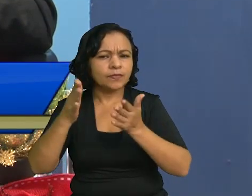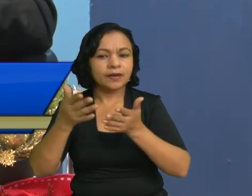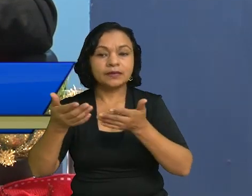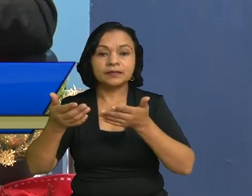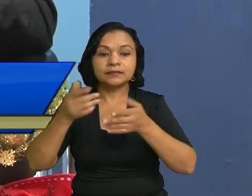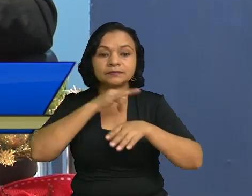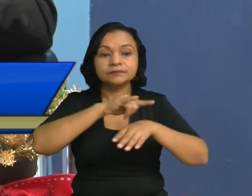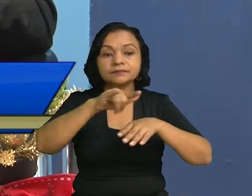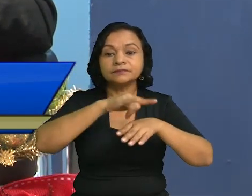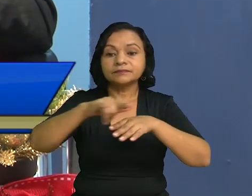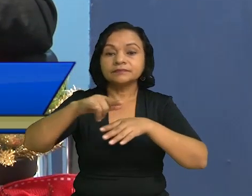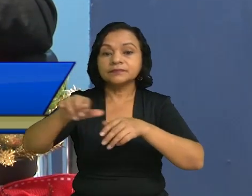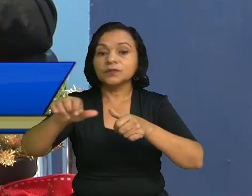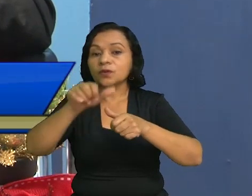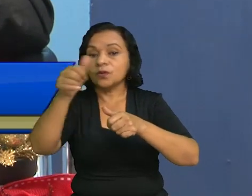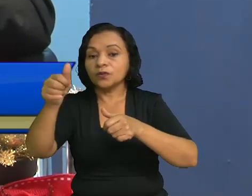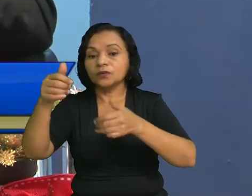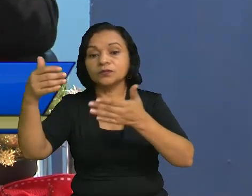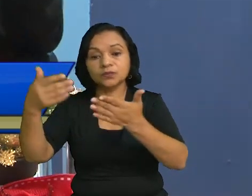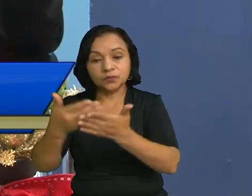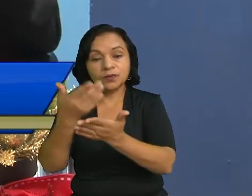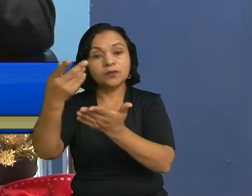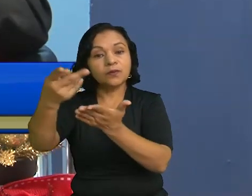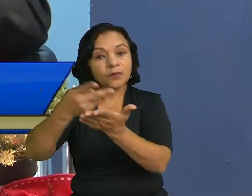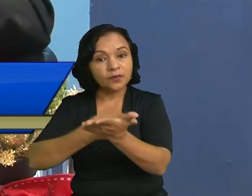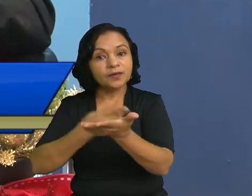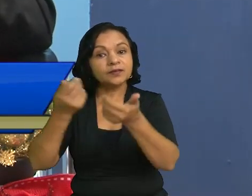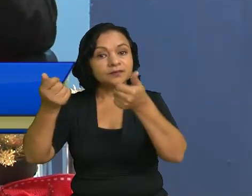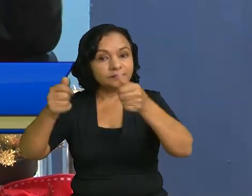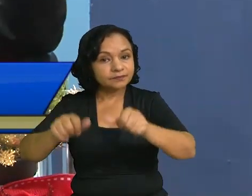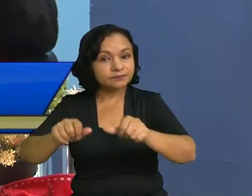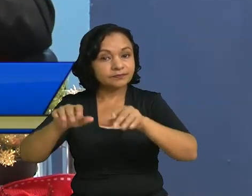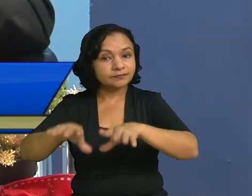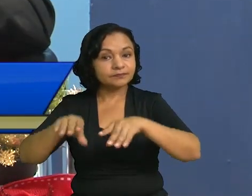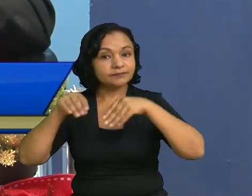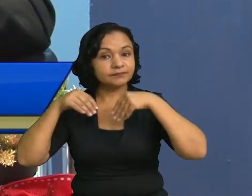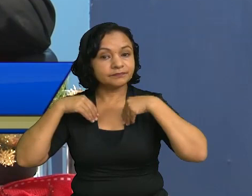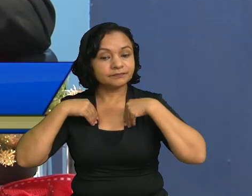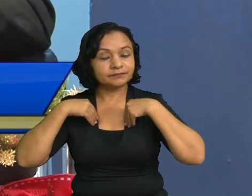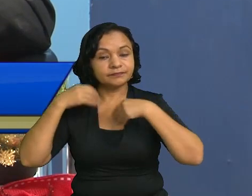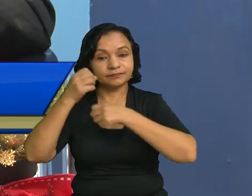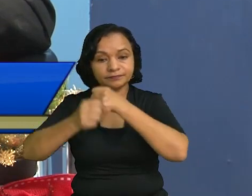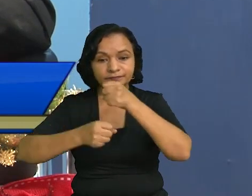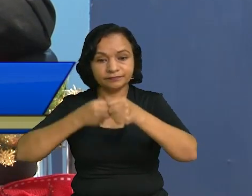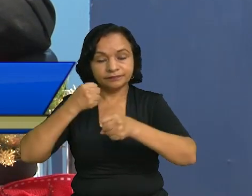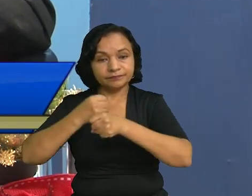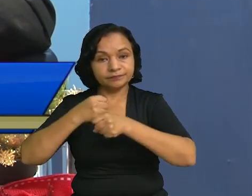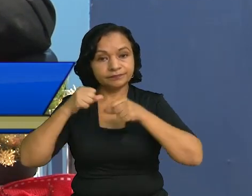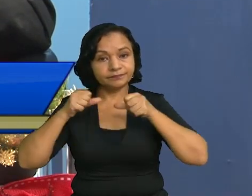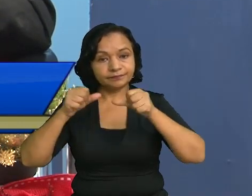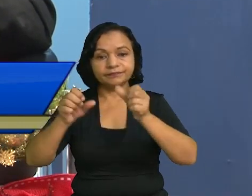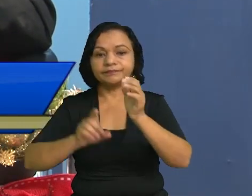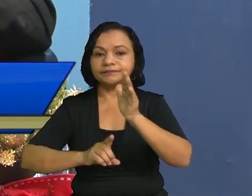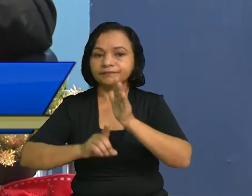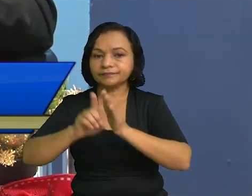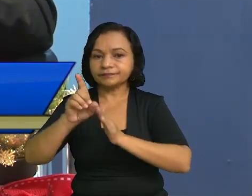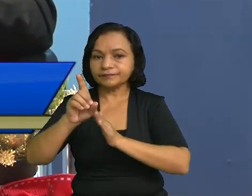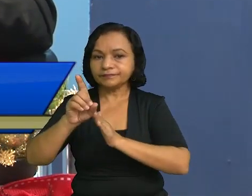de la ejecución de estos proyectos pero también nosotros durante todo este año nosotros desarrollamos